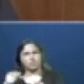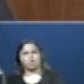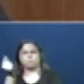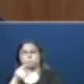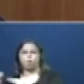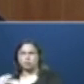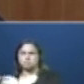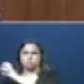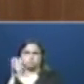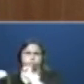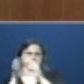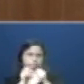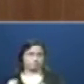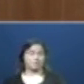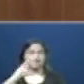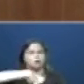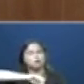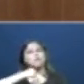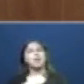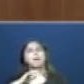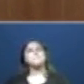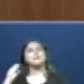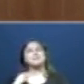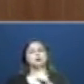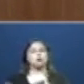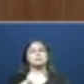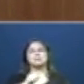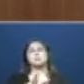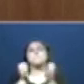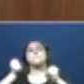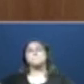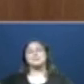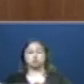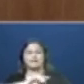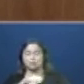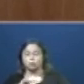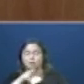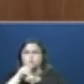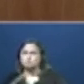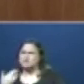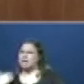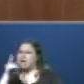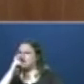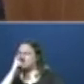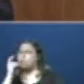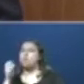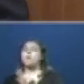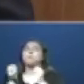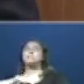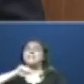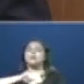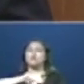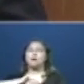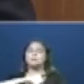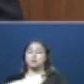lado trabajaremos en la suscripción de un pacto territorial que sustituya al anterior pacto local y que articule la futura